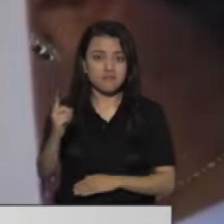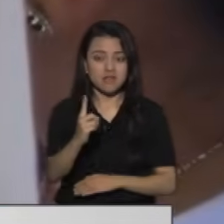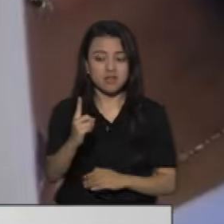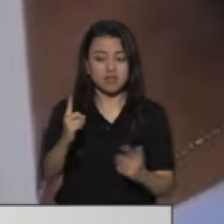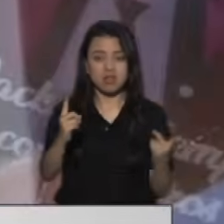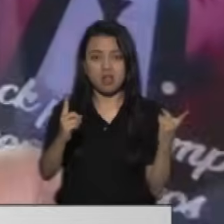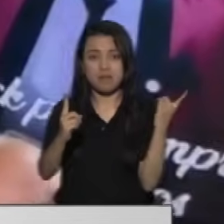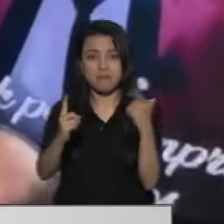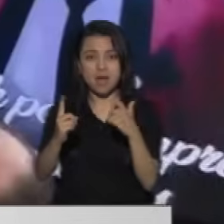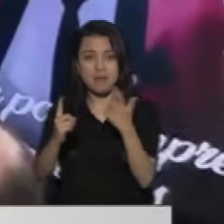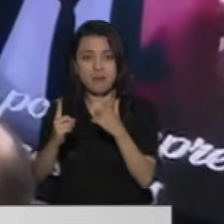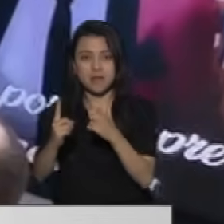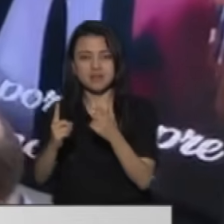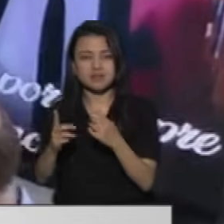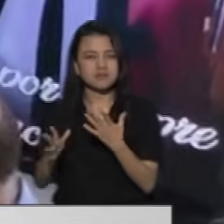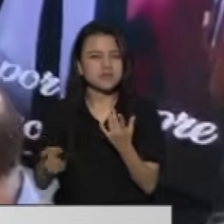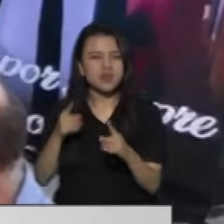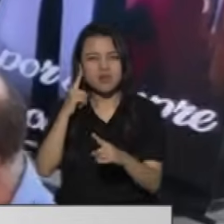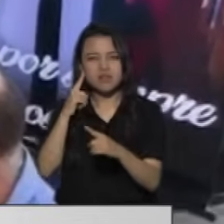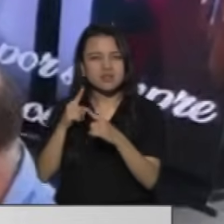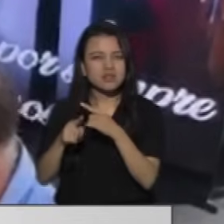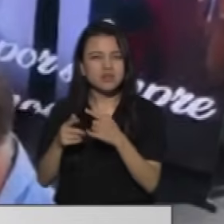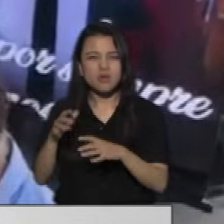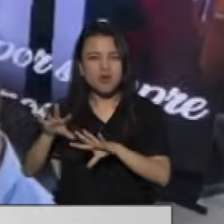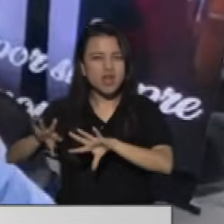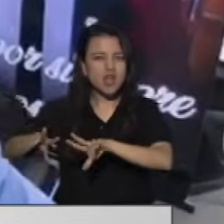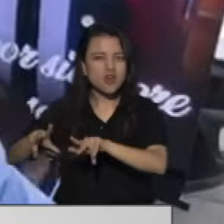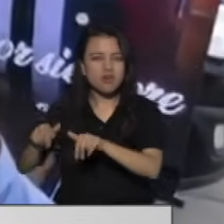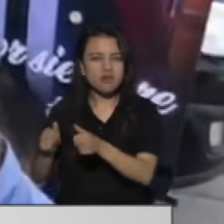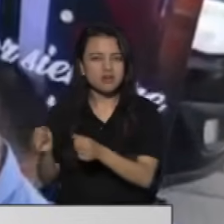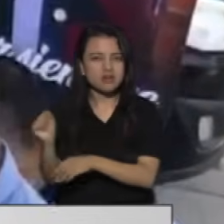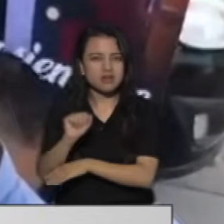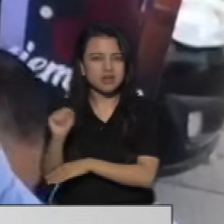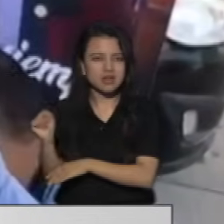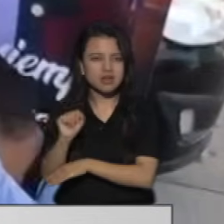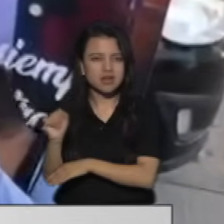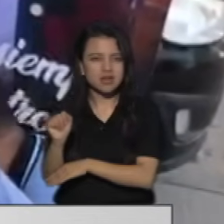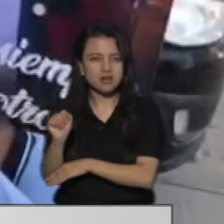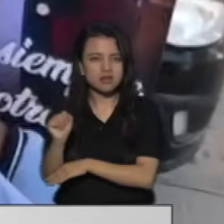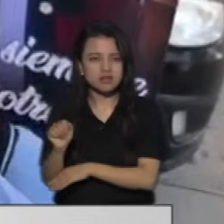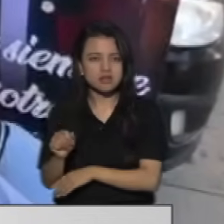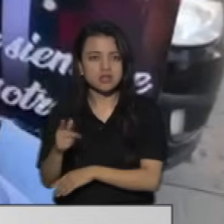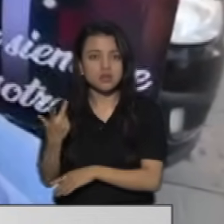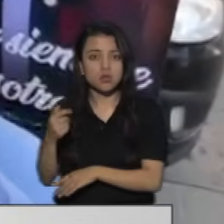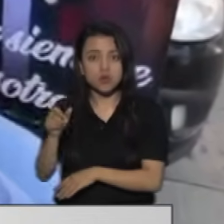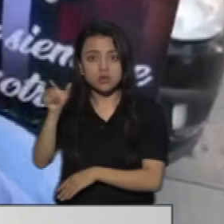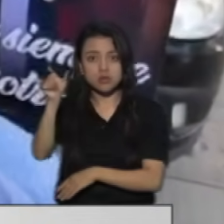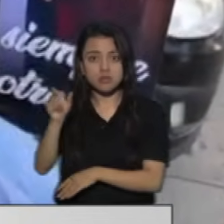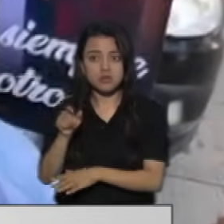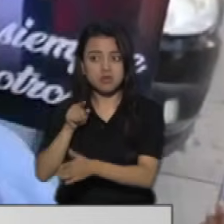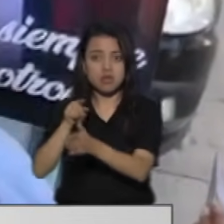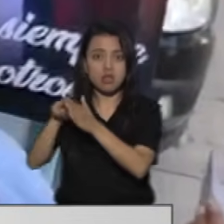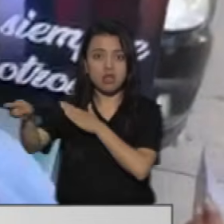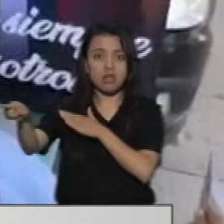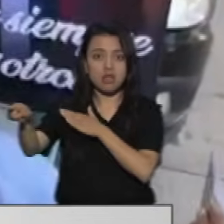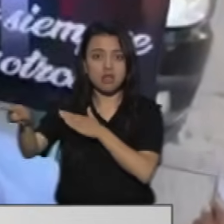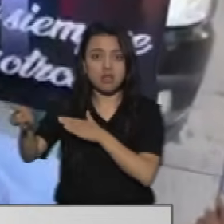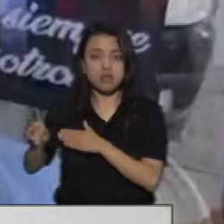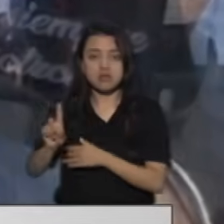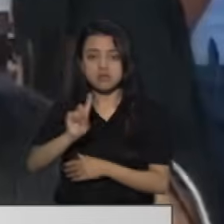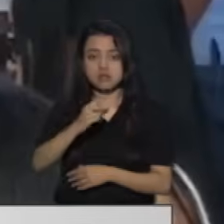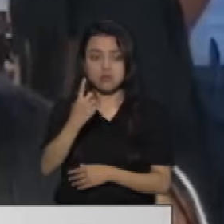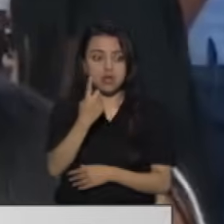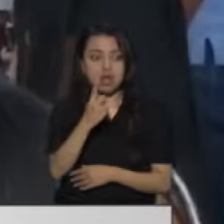embargo, la intención de estos antisociales era despojarlo del vehículo y cuando el joven intentó huir, le dispararon por la